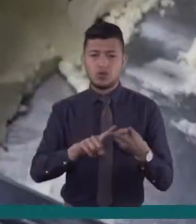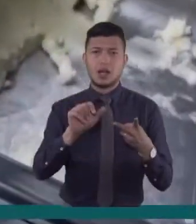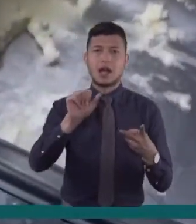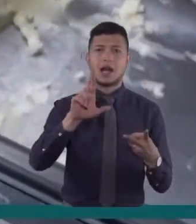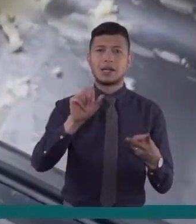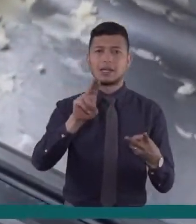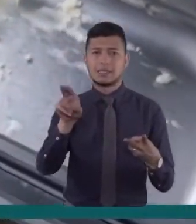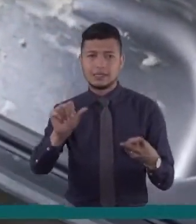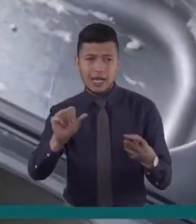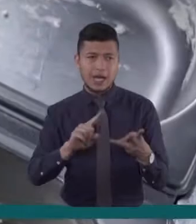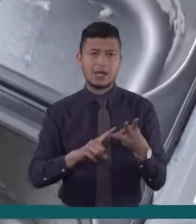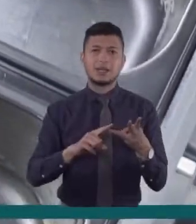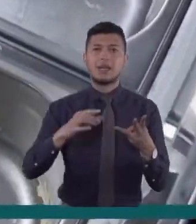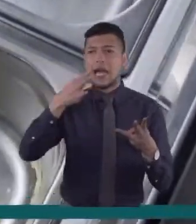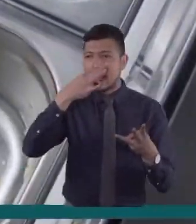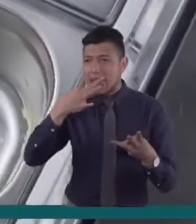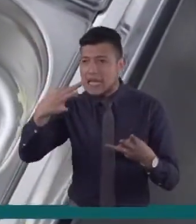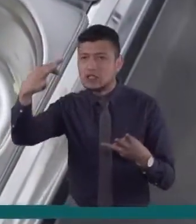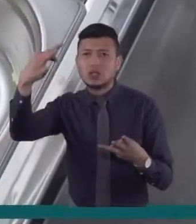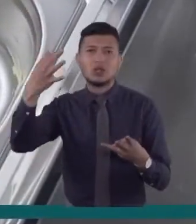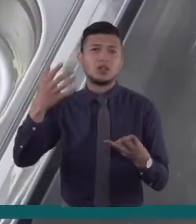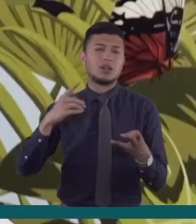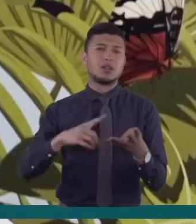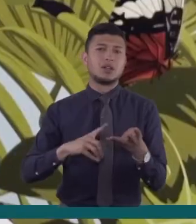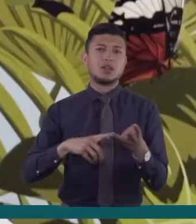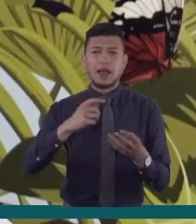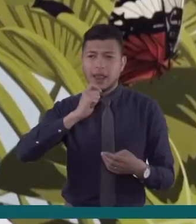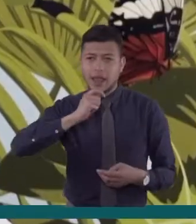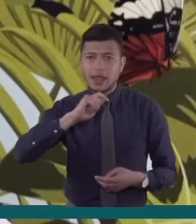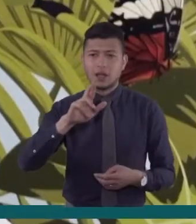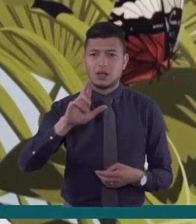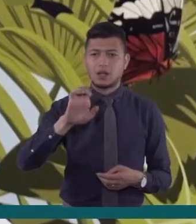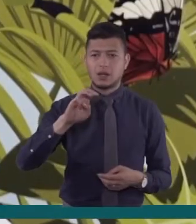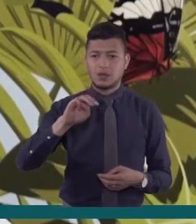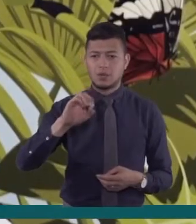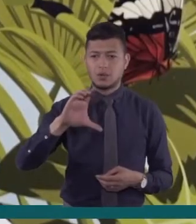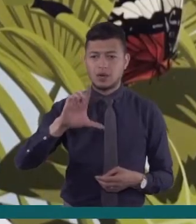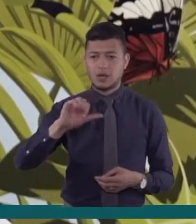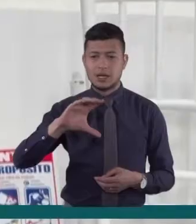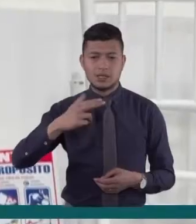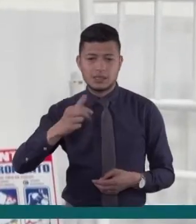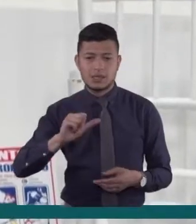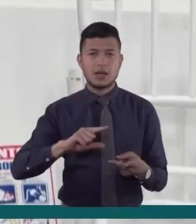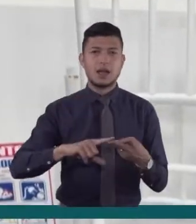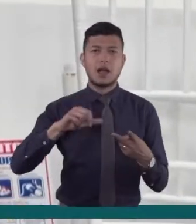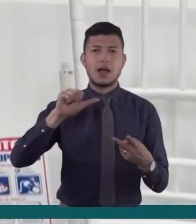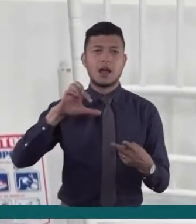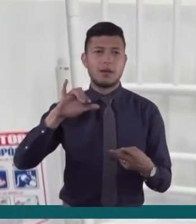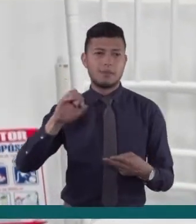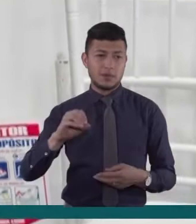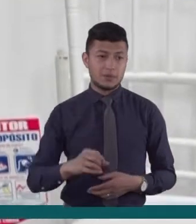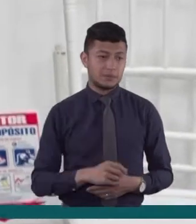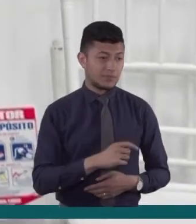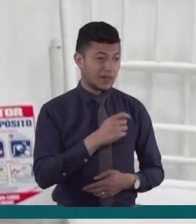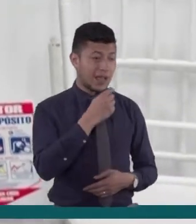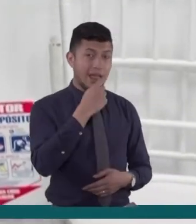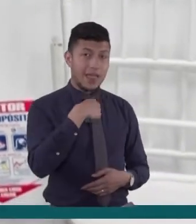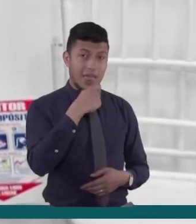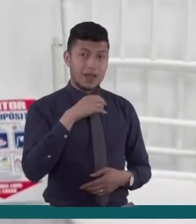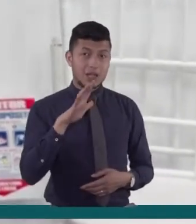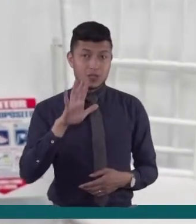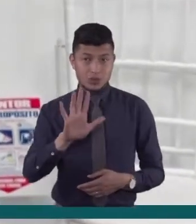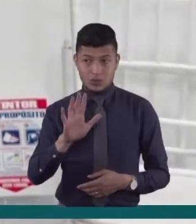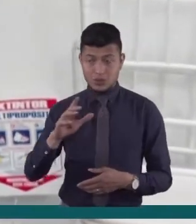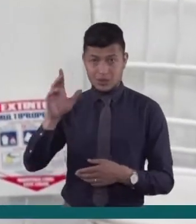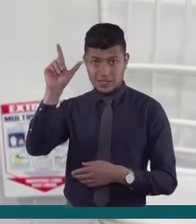arasá, azaí, queso con tocineta, encuentras helados de remolachas, de apio. Para realizar el helado italiano de mazorca,